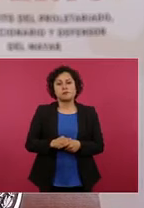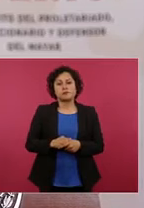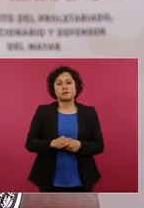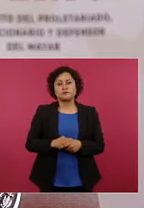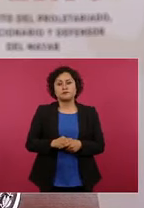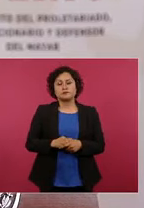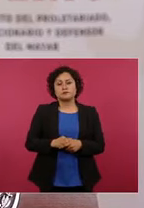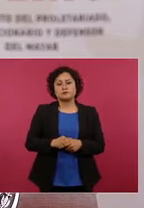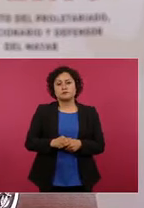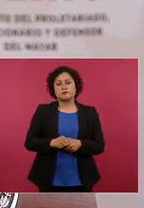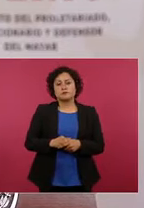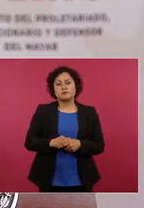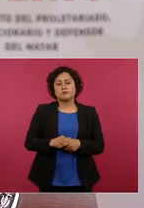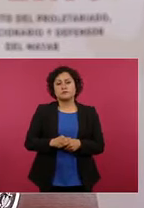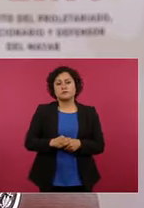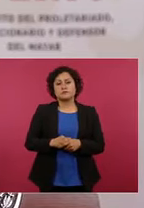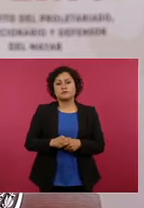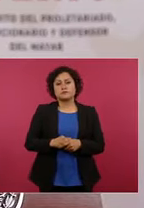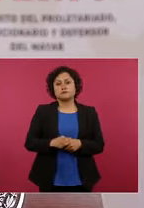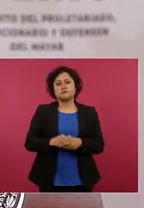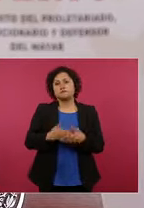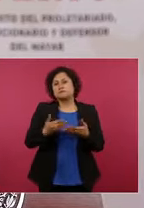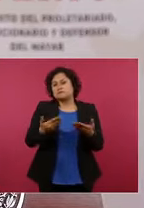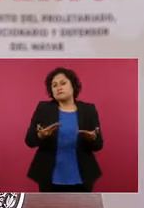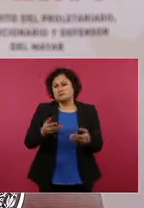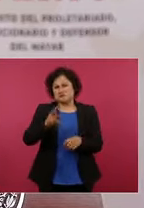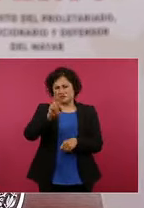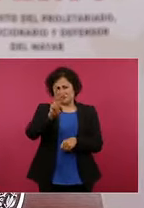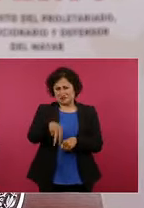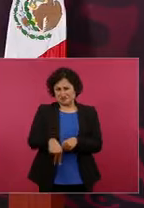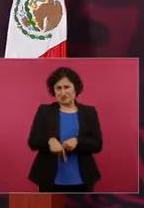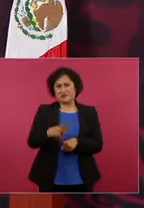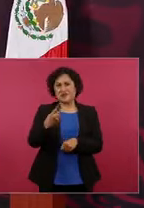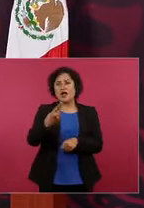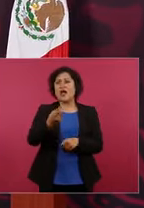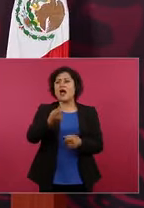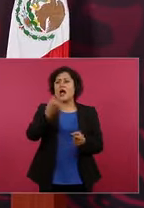Constantemente hay estas diferencias,